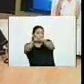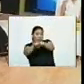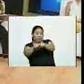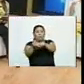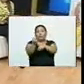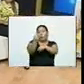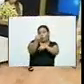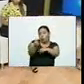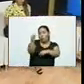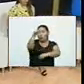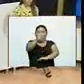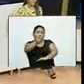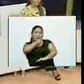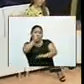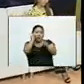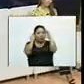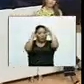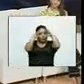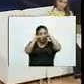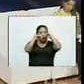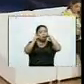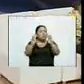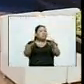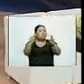Noticiero Estelar